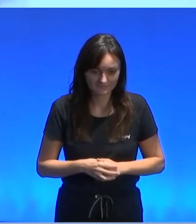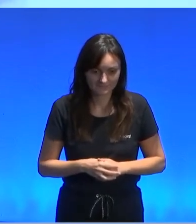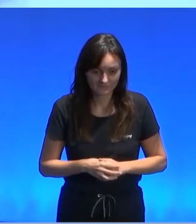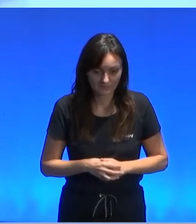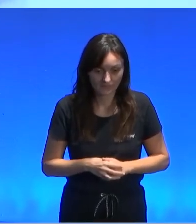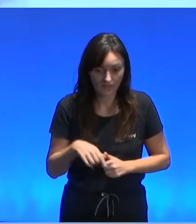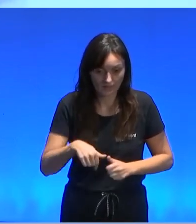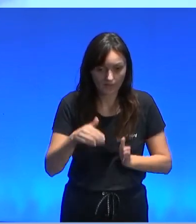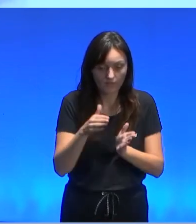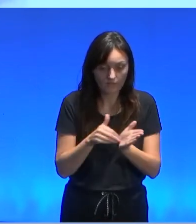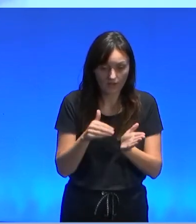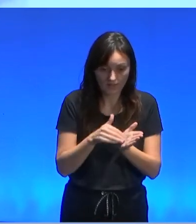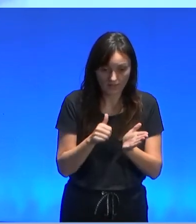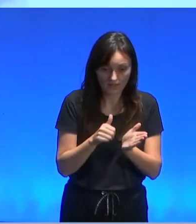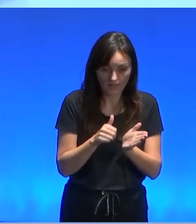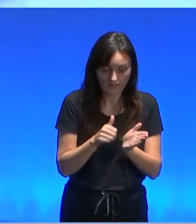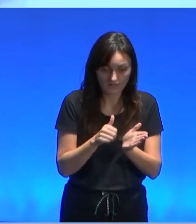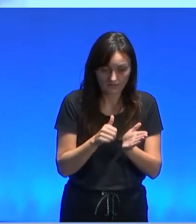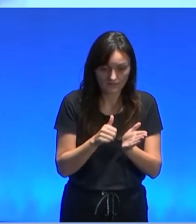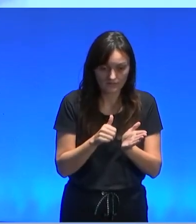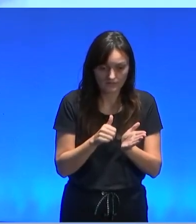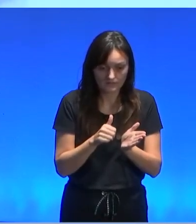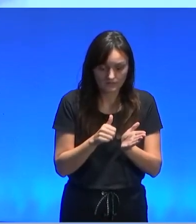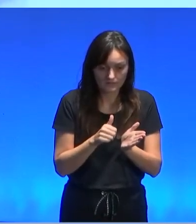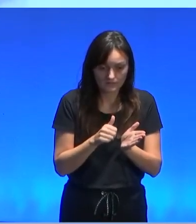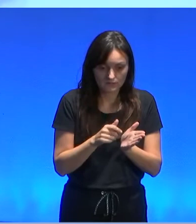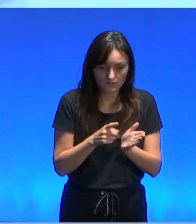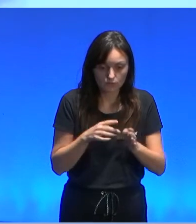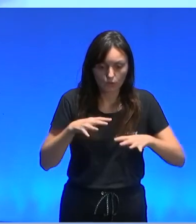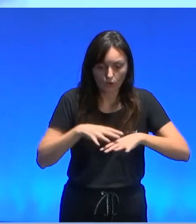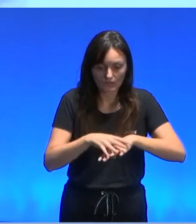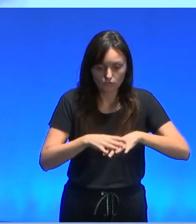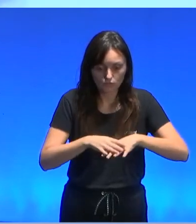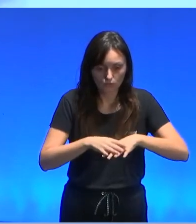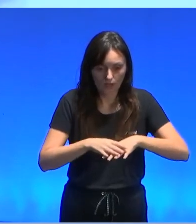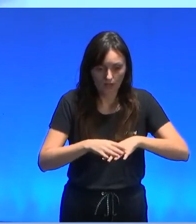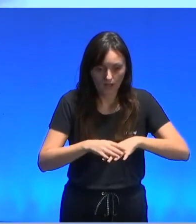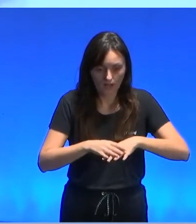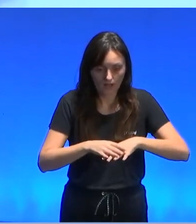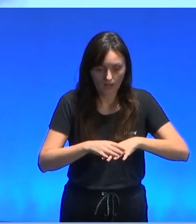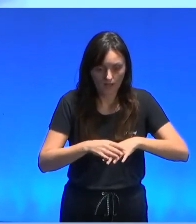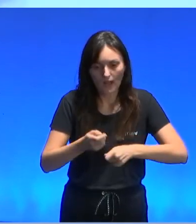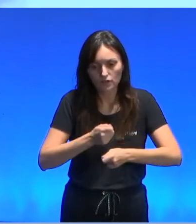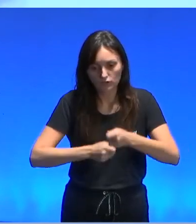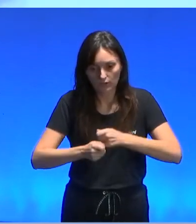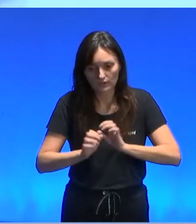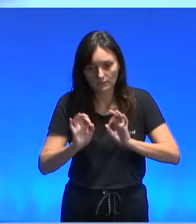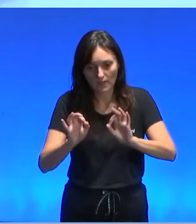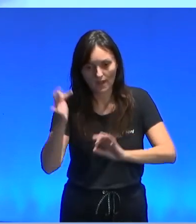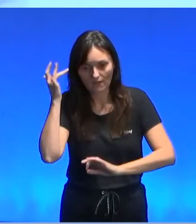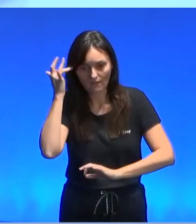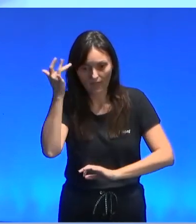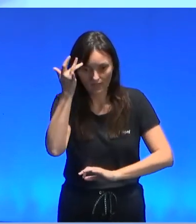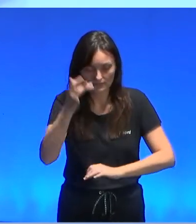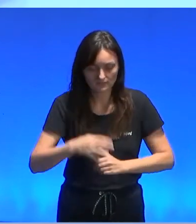En Valencia, estaba diciendo, tenemos una estructura que son asociaciones de fallas.